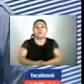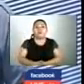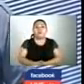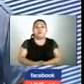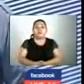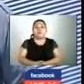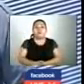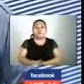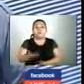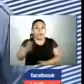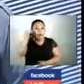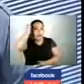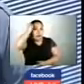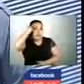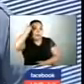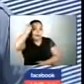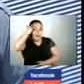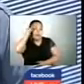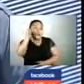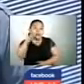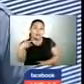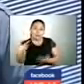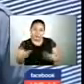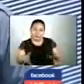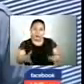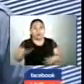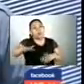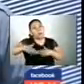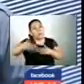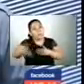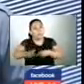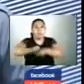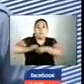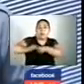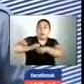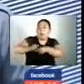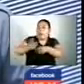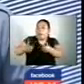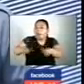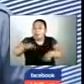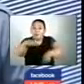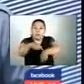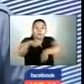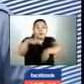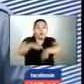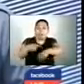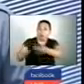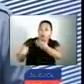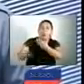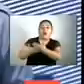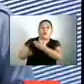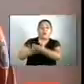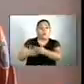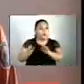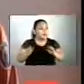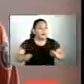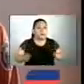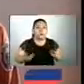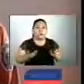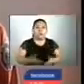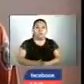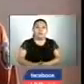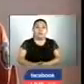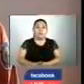Todo lo que hemos aprendido hoy lo pondremos en práctica durante el momento que sea preciso que nos llamen para responder. Las